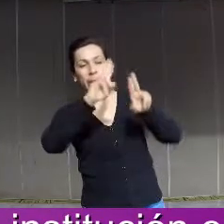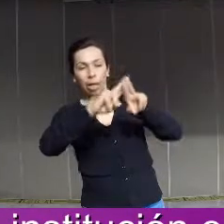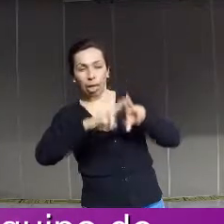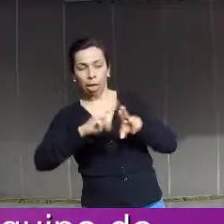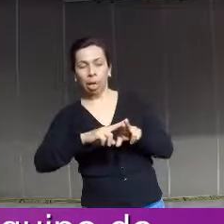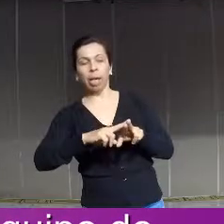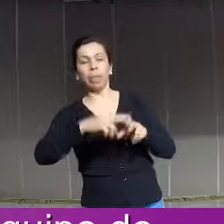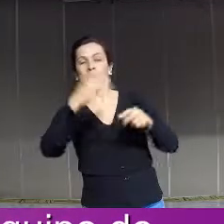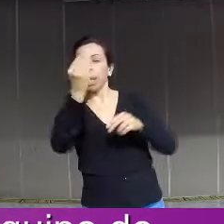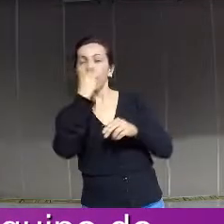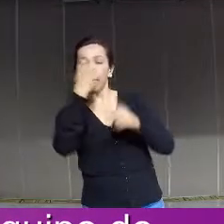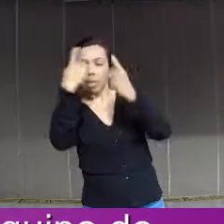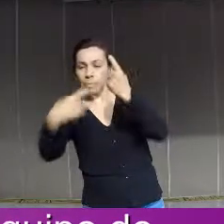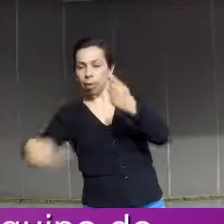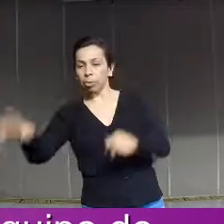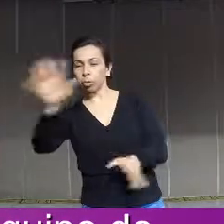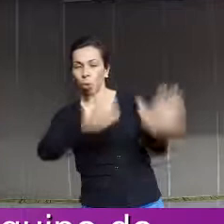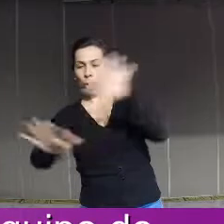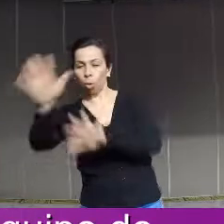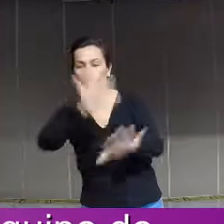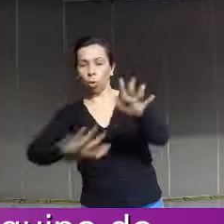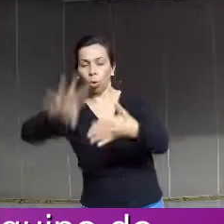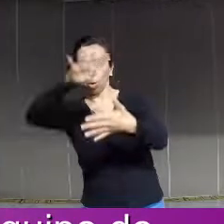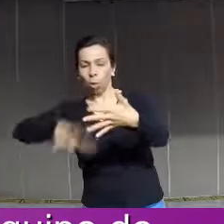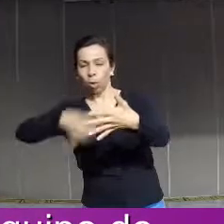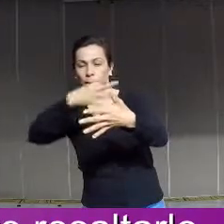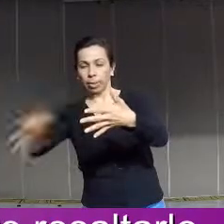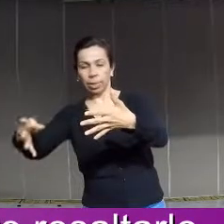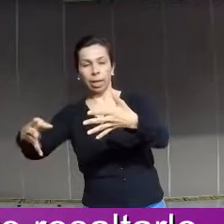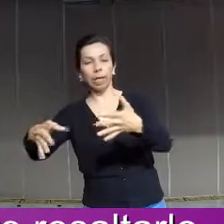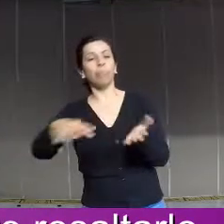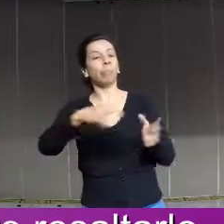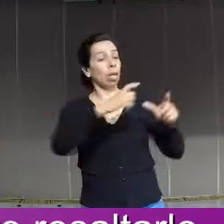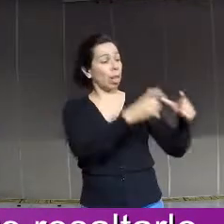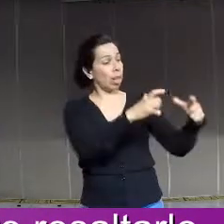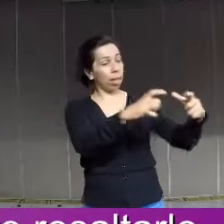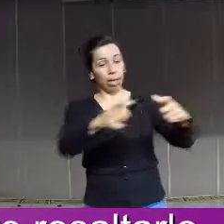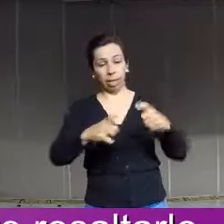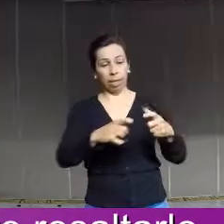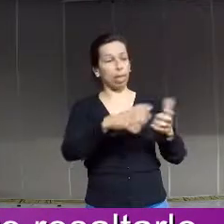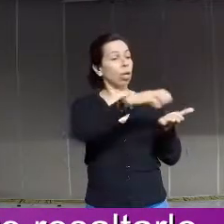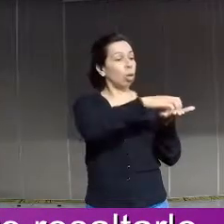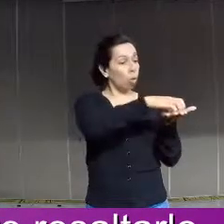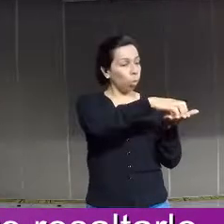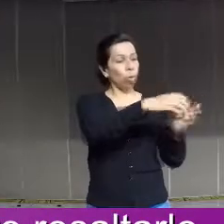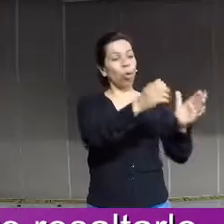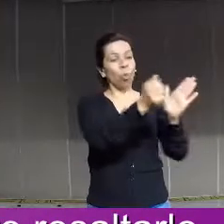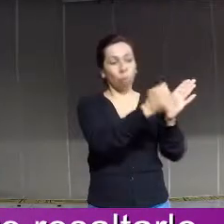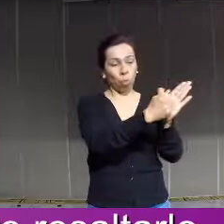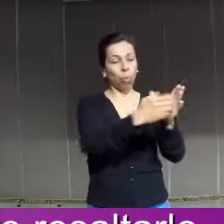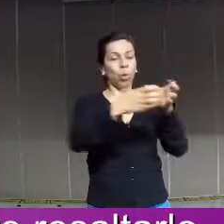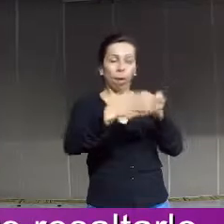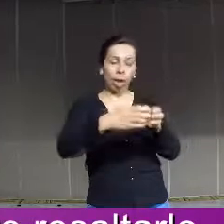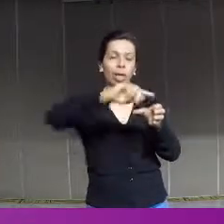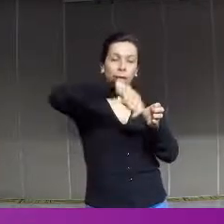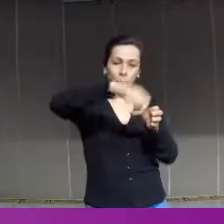alimentario, adecúa junto con las fonoaudiólogas las consistencias, ¿sí? Y permite una normal integración dentro de la